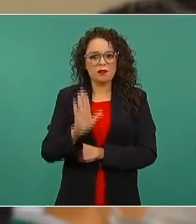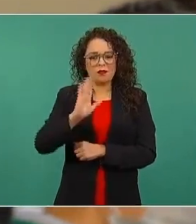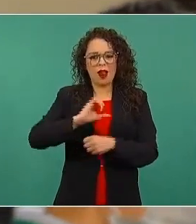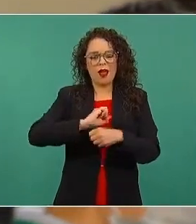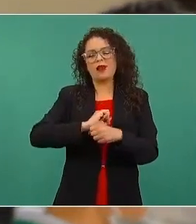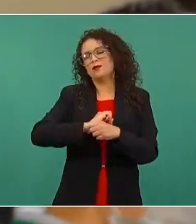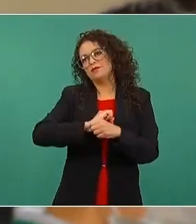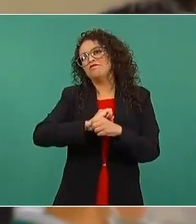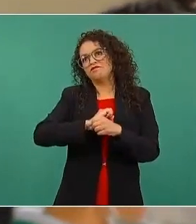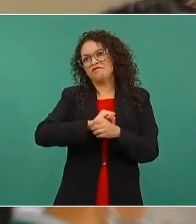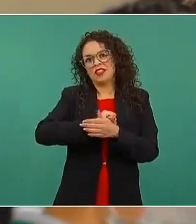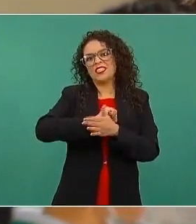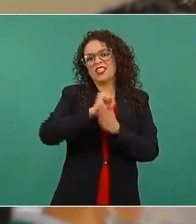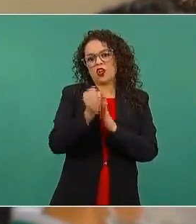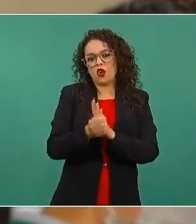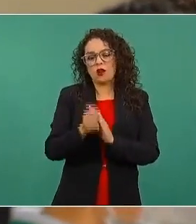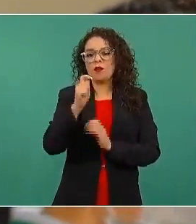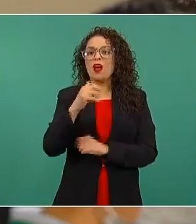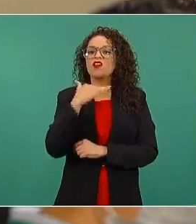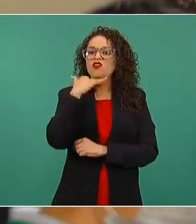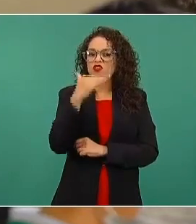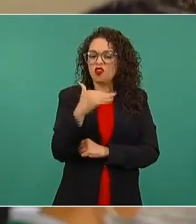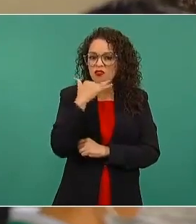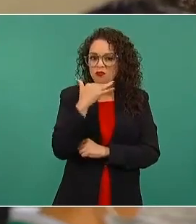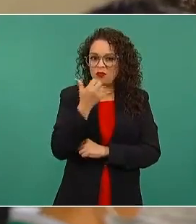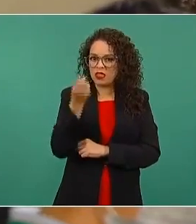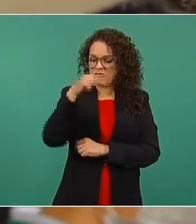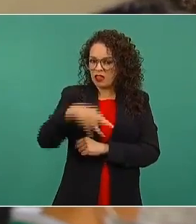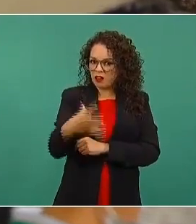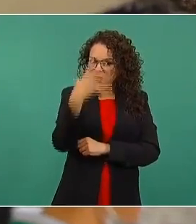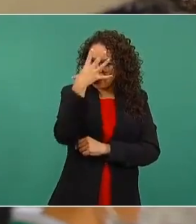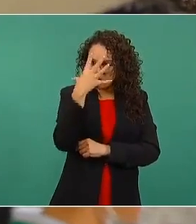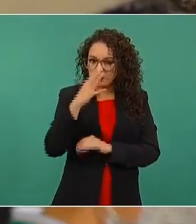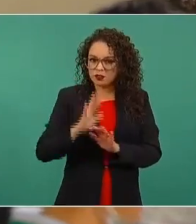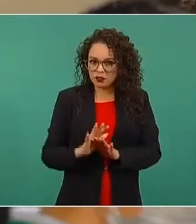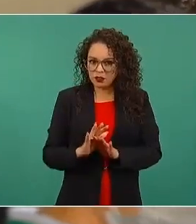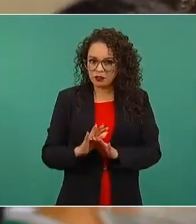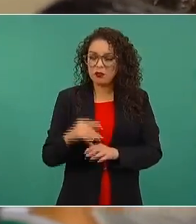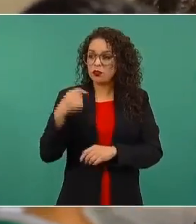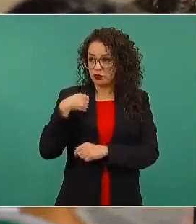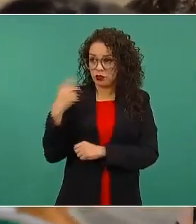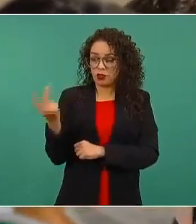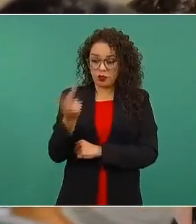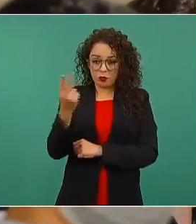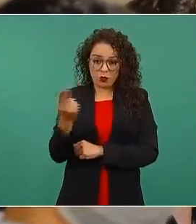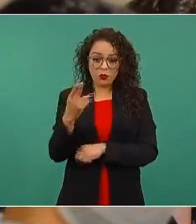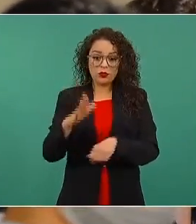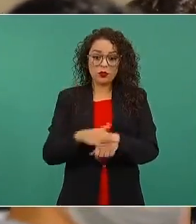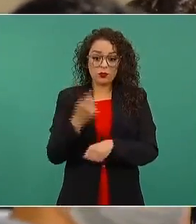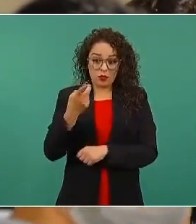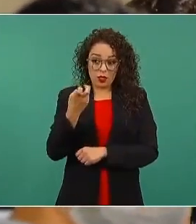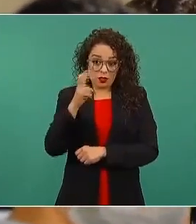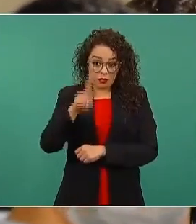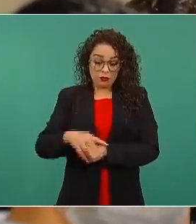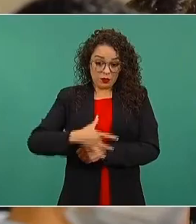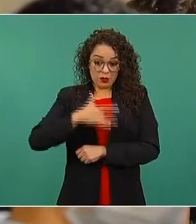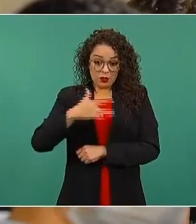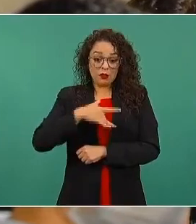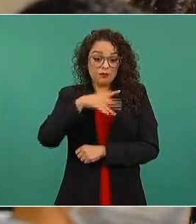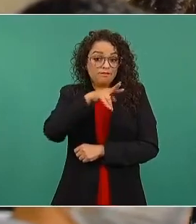y de cinismo. Si se lo comentó usted y se lo pregunto porque es lo más preocupante,